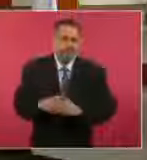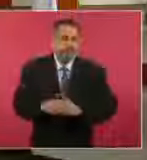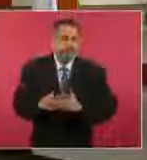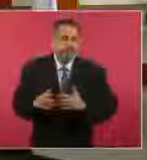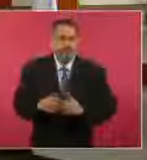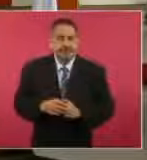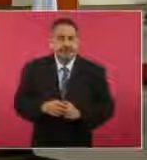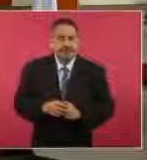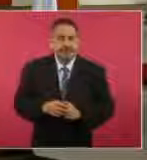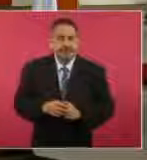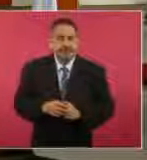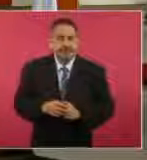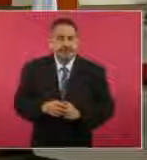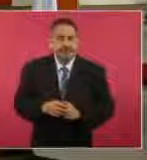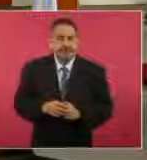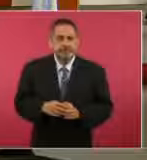A veces,